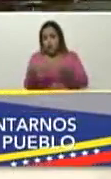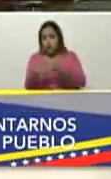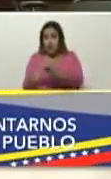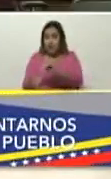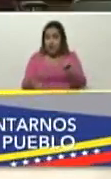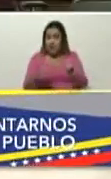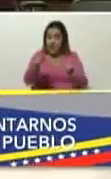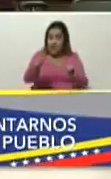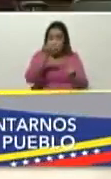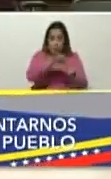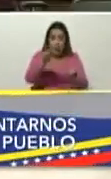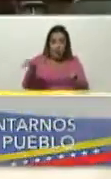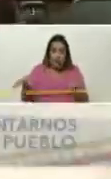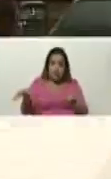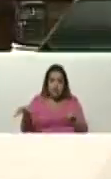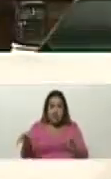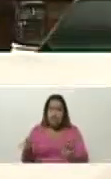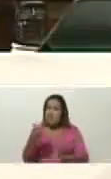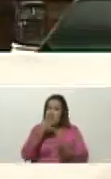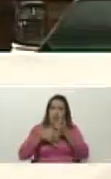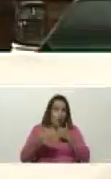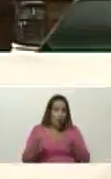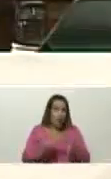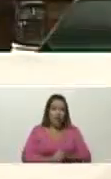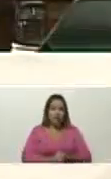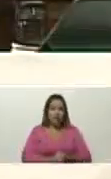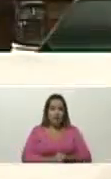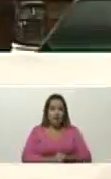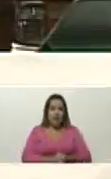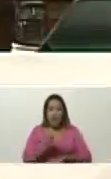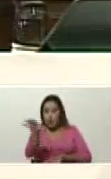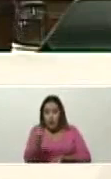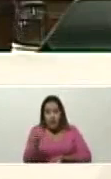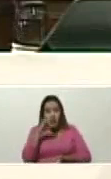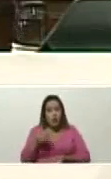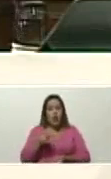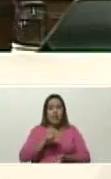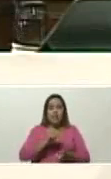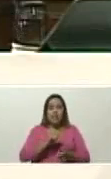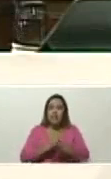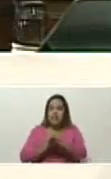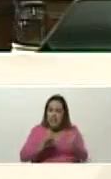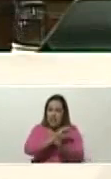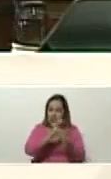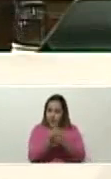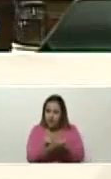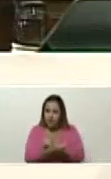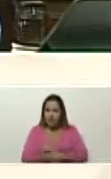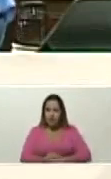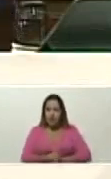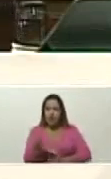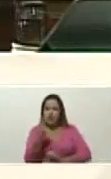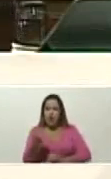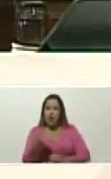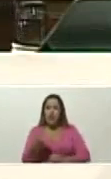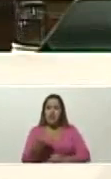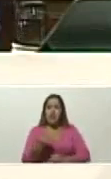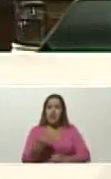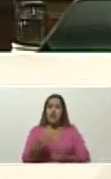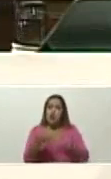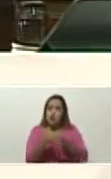países se equivocó. No se convirtió en izquierda transformadora, sino se transformó en izquierda